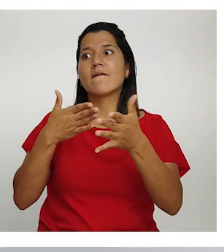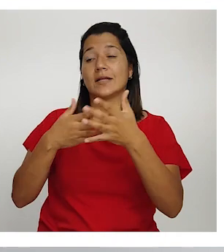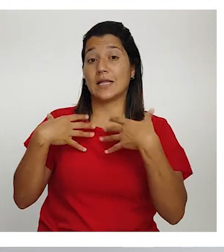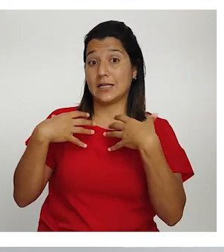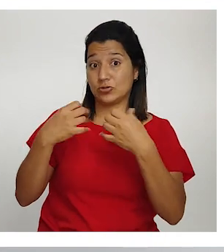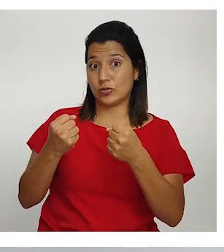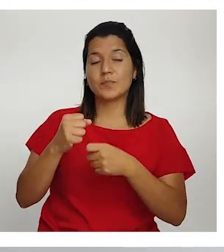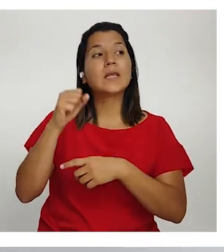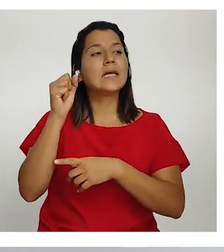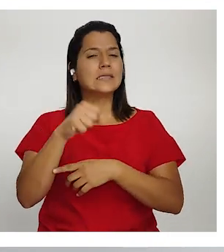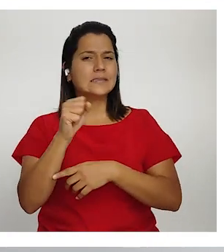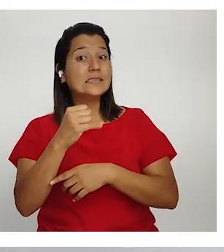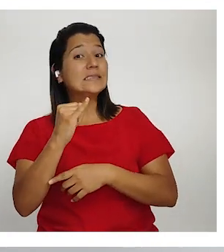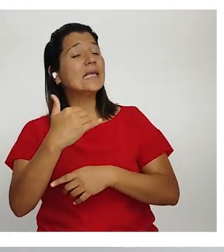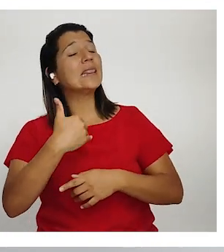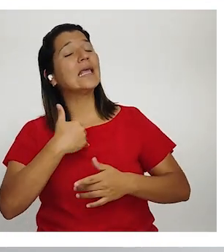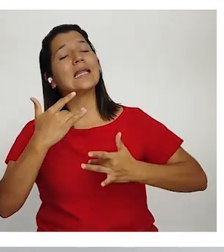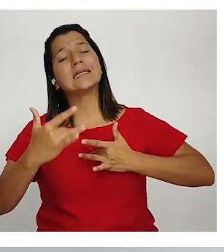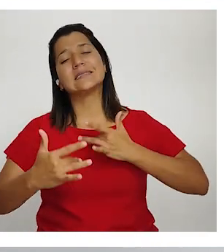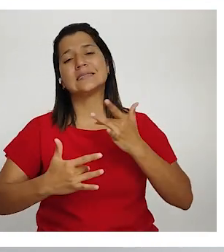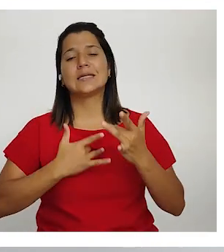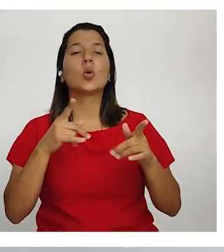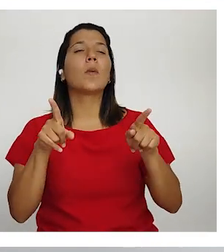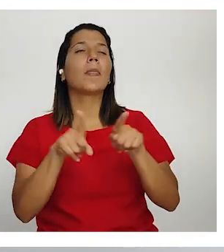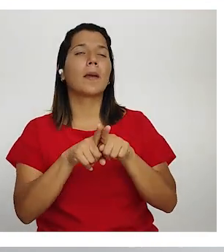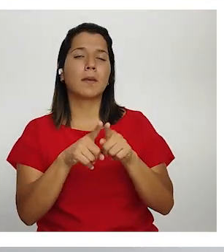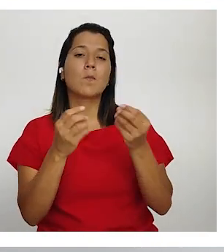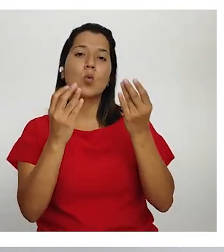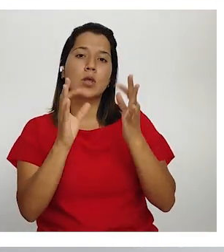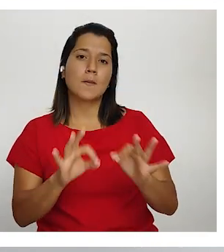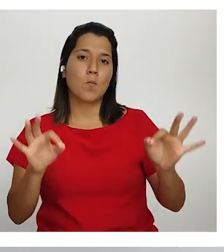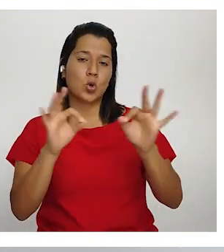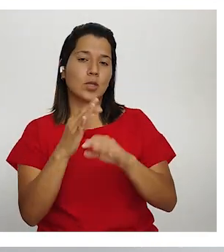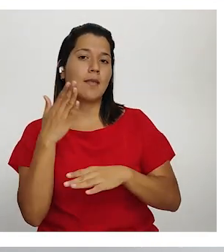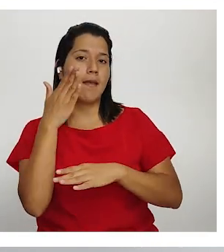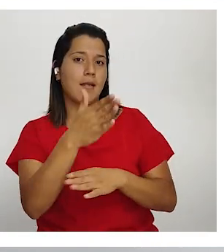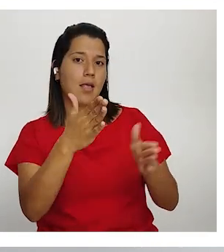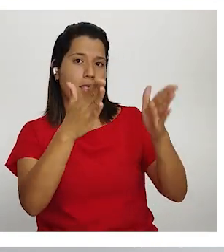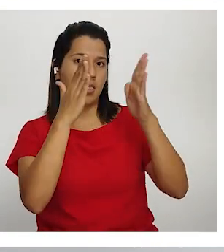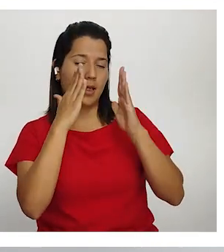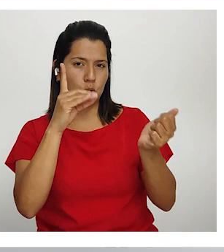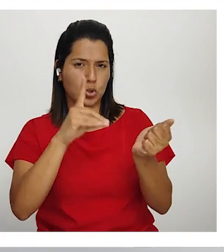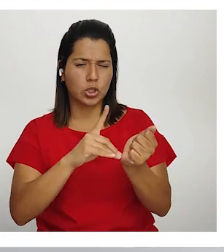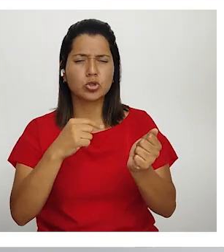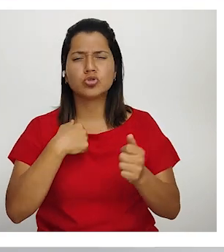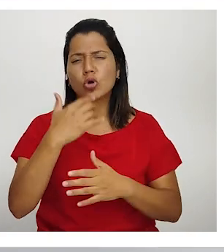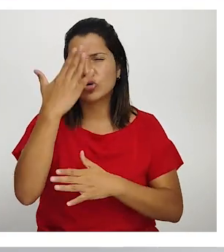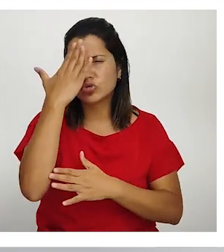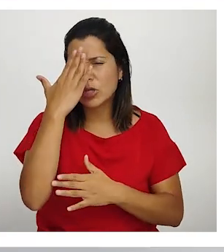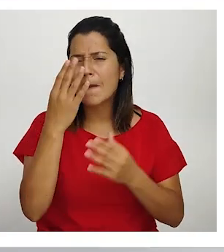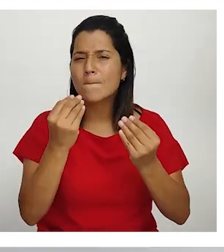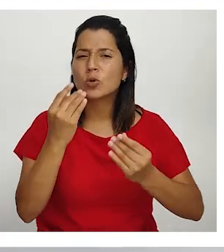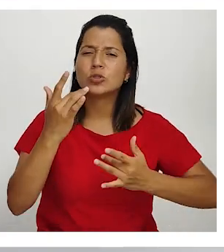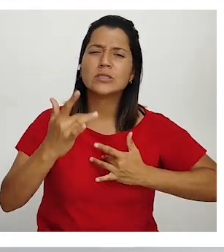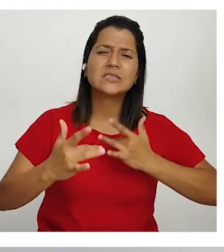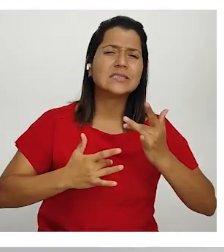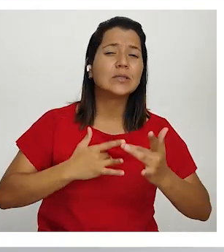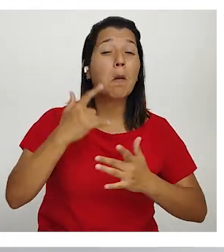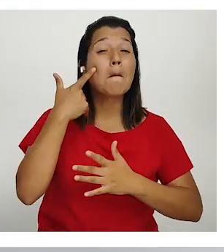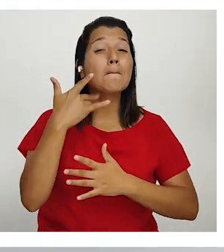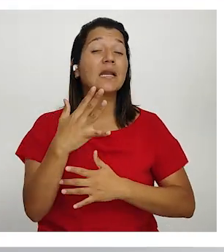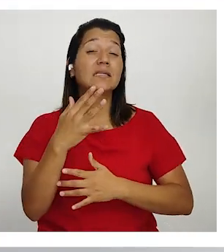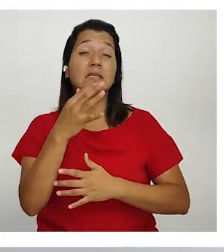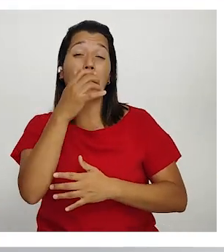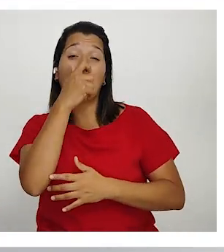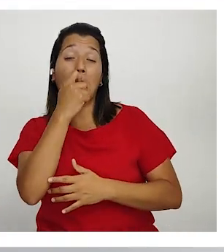ante síntomas también es importante. Yo sé que muchos de los síntomas son muy parecidos a una simple gripe.